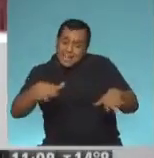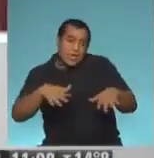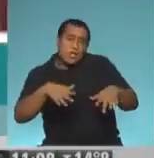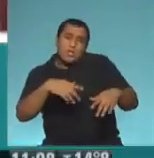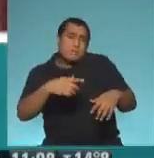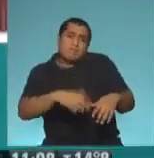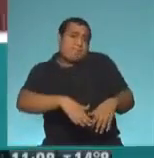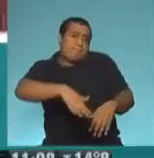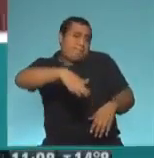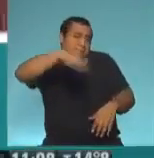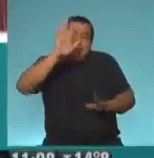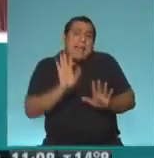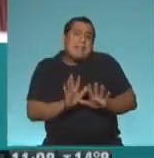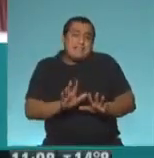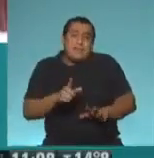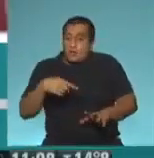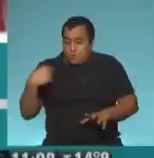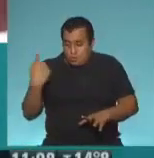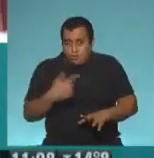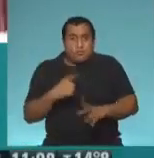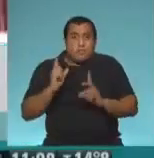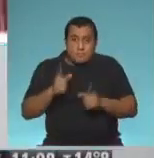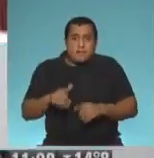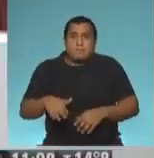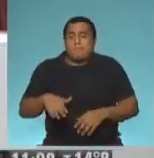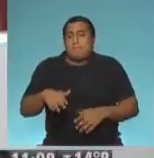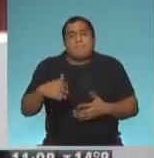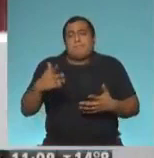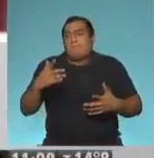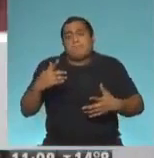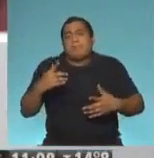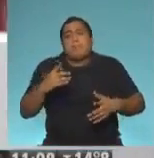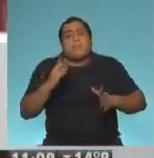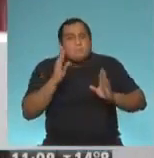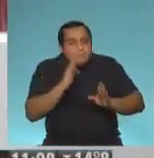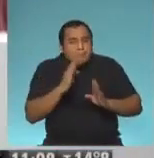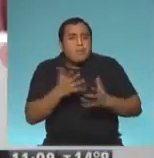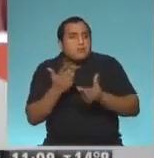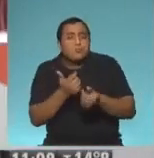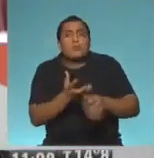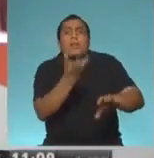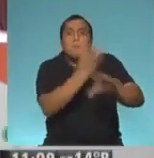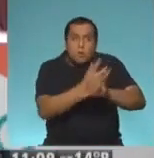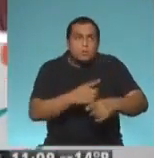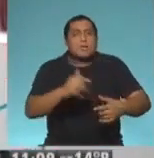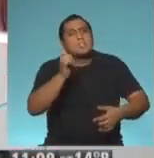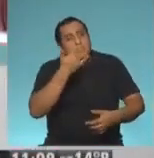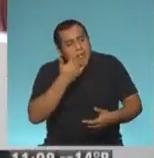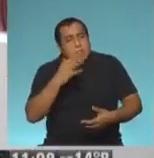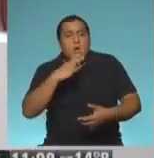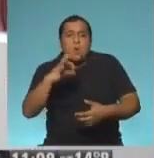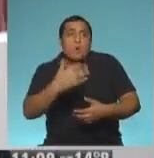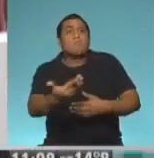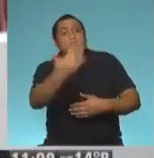siguen creciendo y todos nosotros seguimos atendiendo, no importa, en forma remota o como sea, intentamos igual asistir a las consultas de